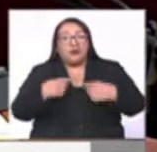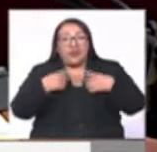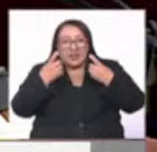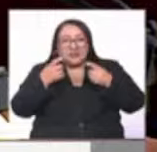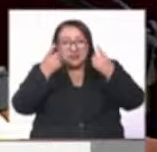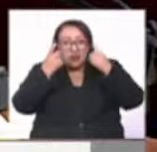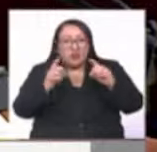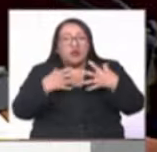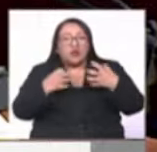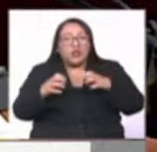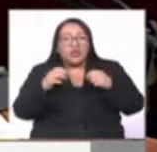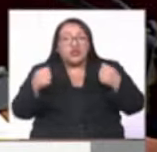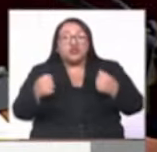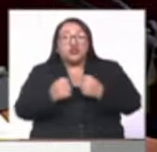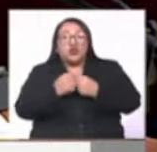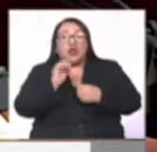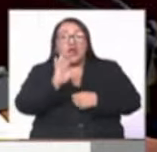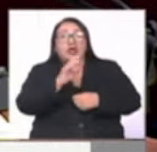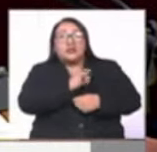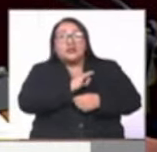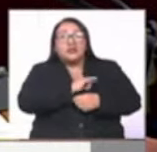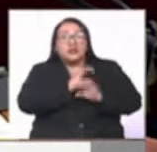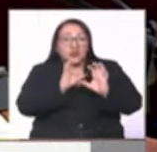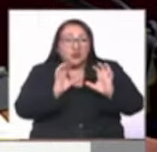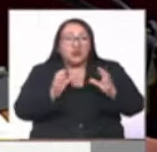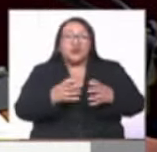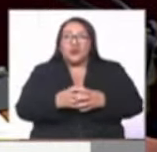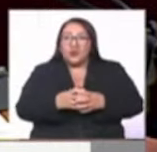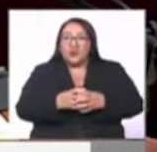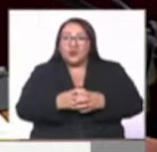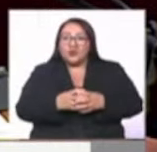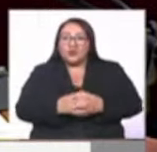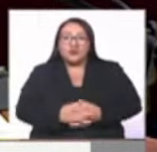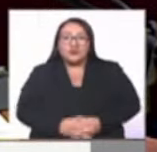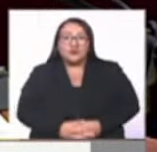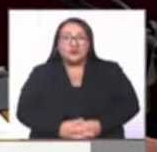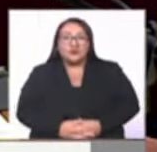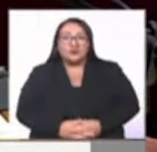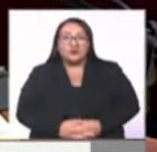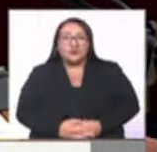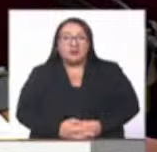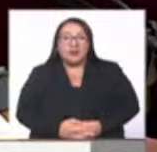esta naturaleza afecta la institucionalidad es como si se